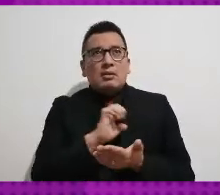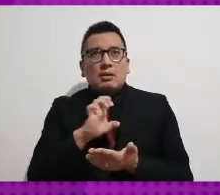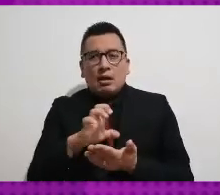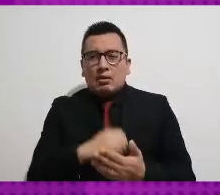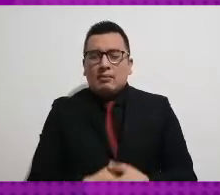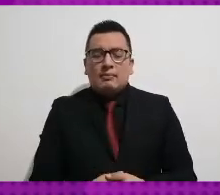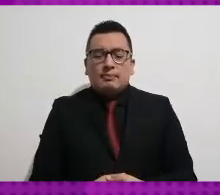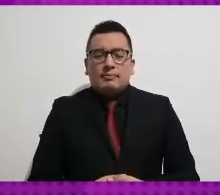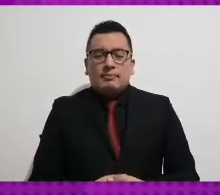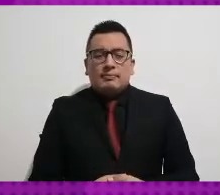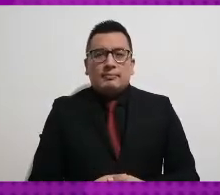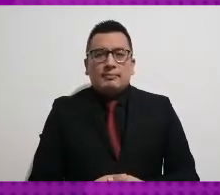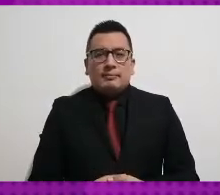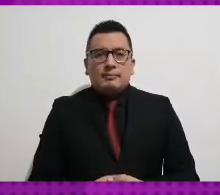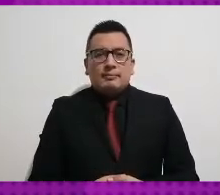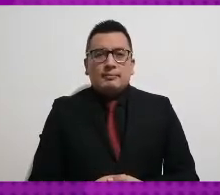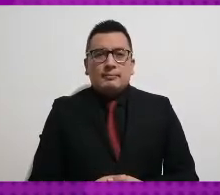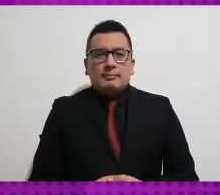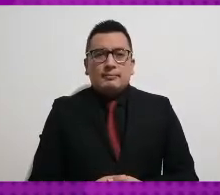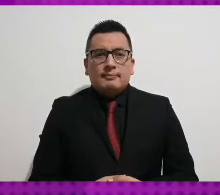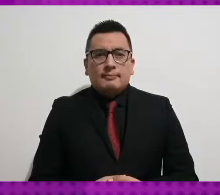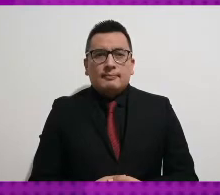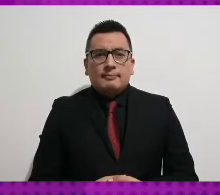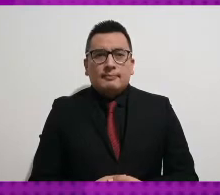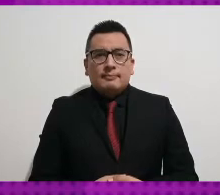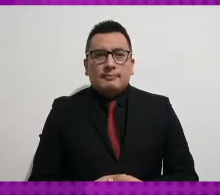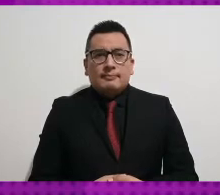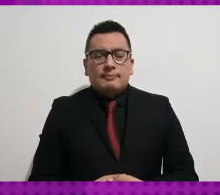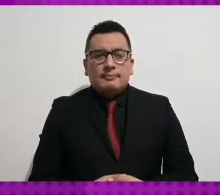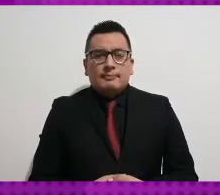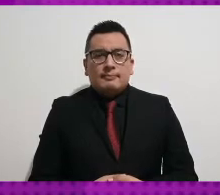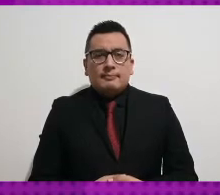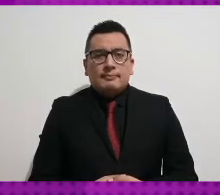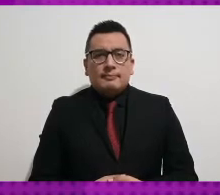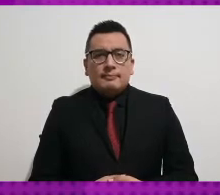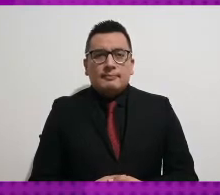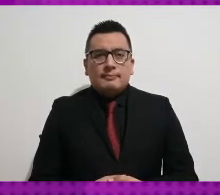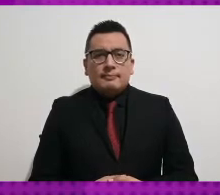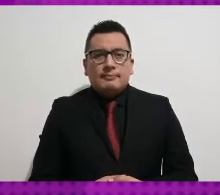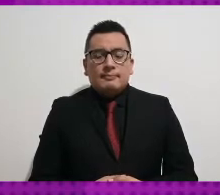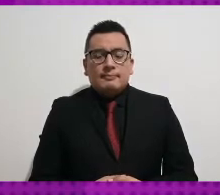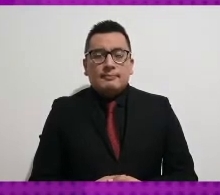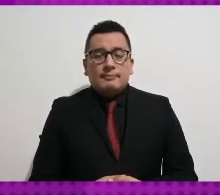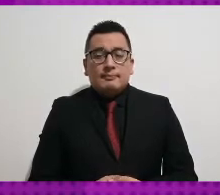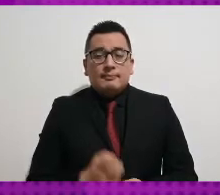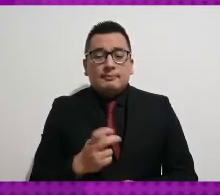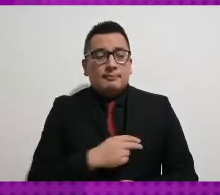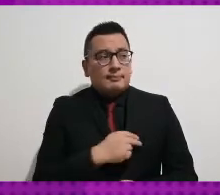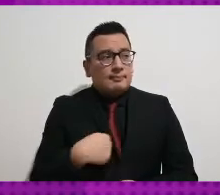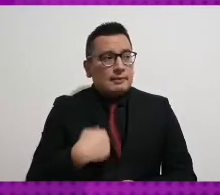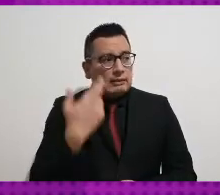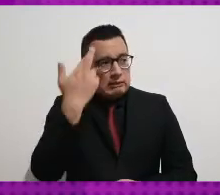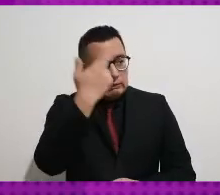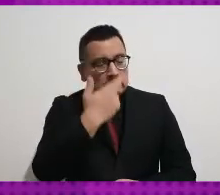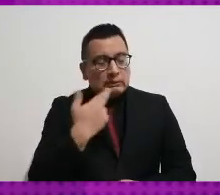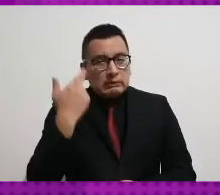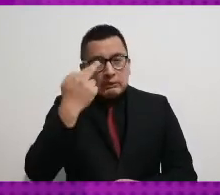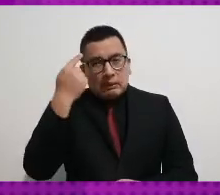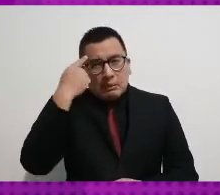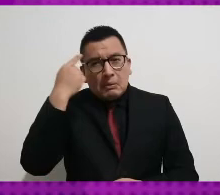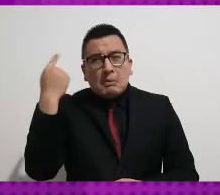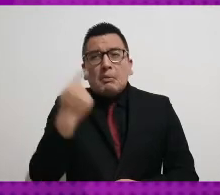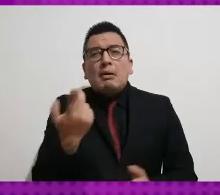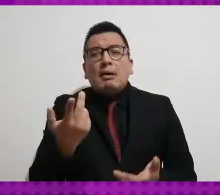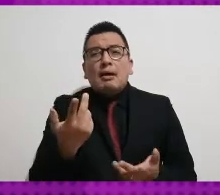de Coahuila, entre otros. Y el objeto propiamente de la revisión puede